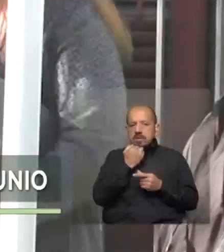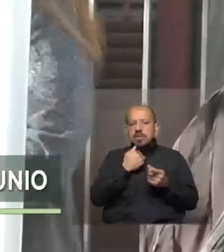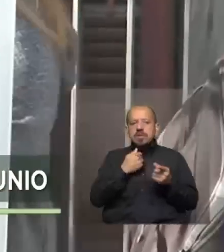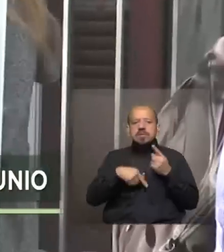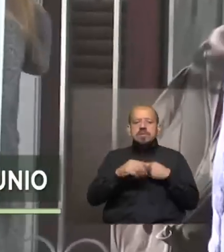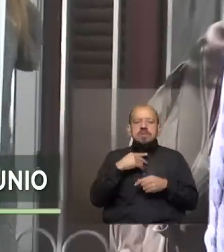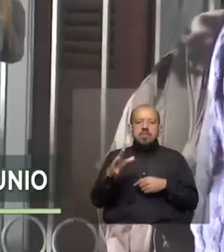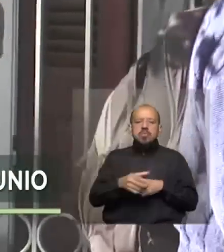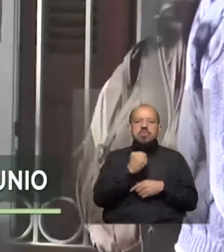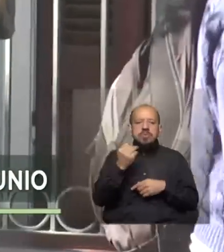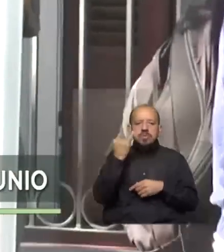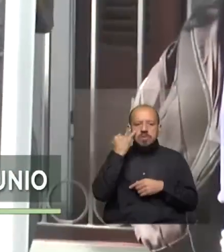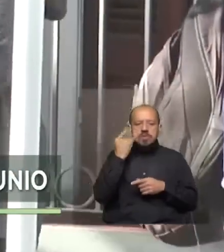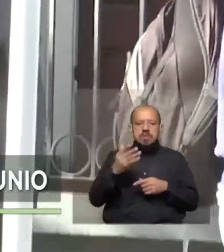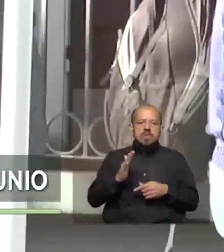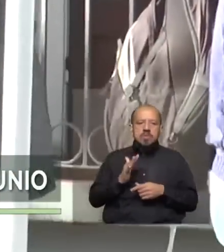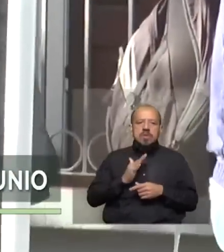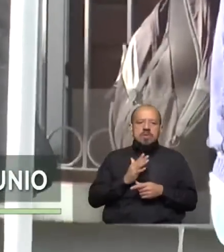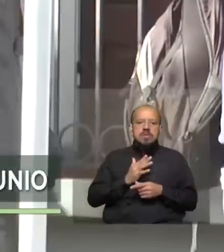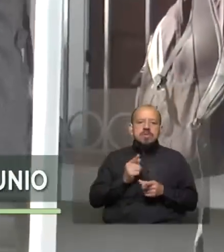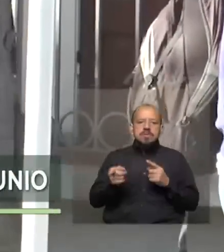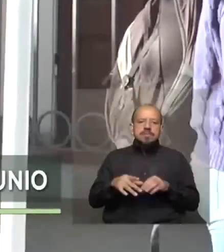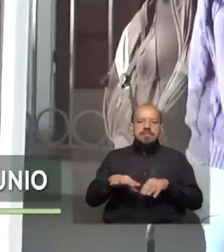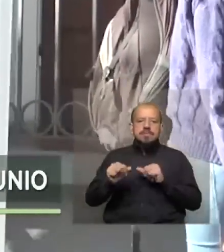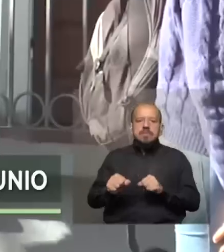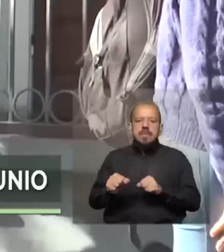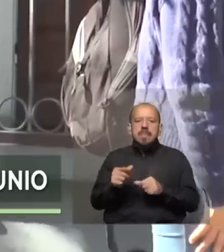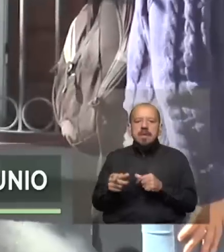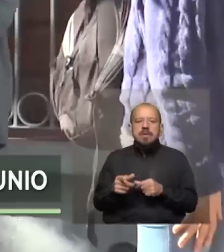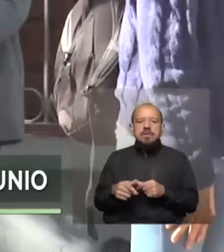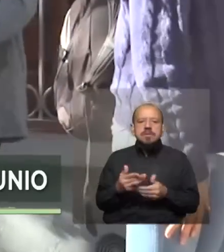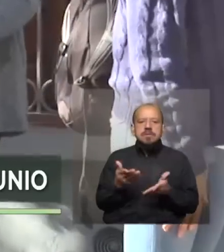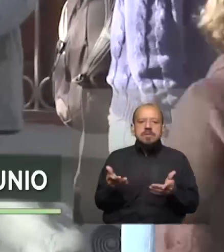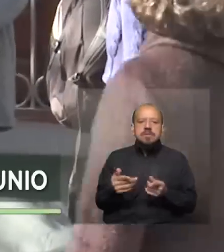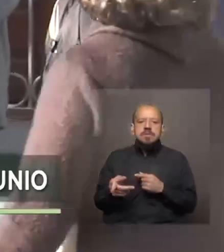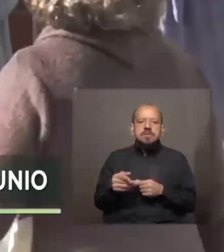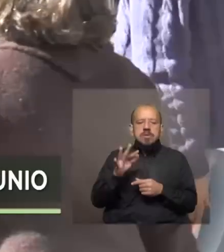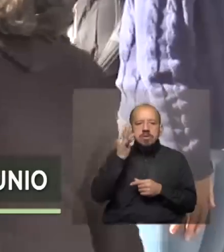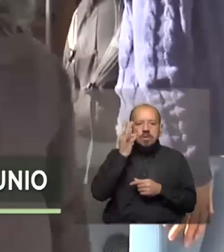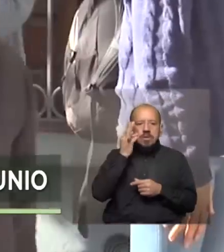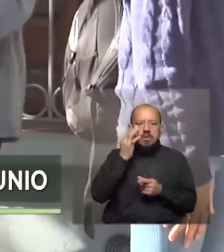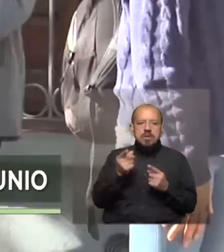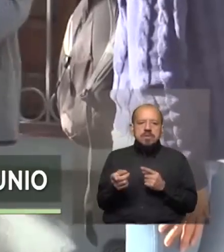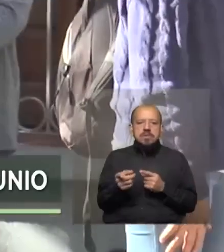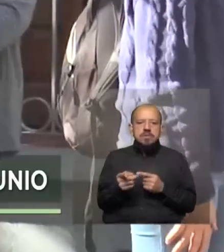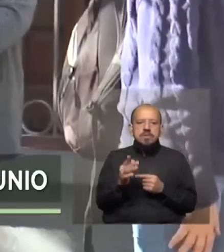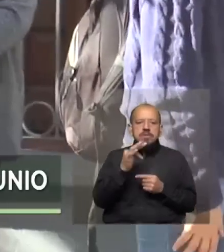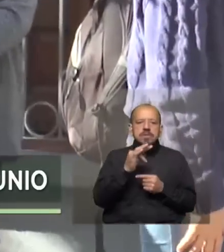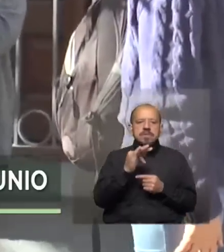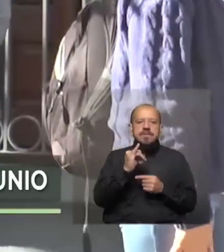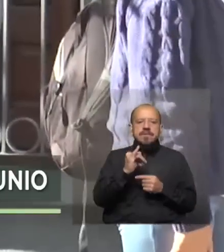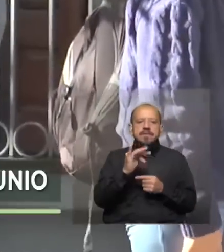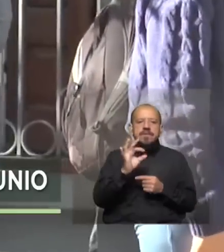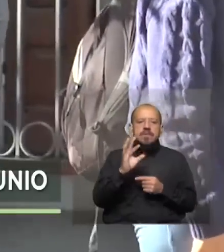abusos sexuales contra mujeres las audiencias del juicio incluyeron la declaración de las víctimas los Testigos y los peritos fiorella garbarino